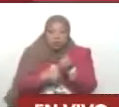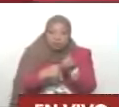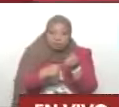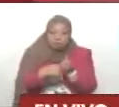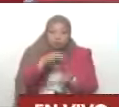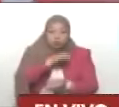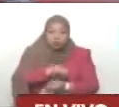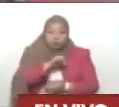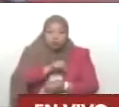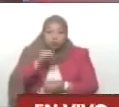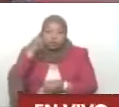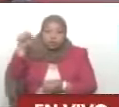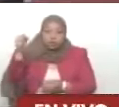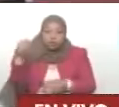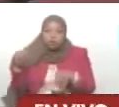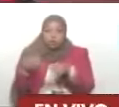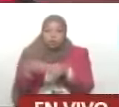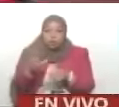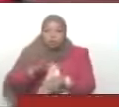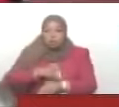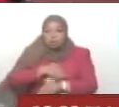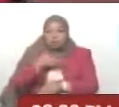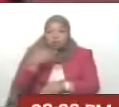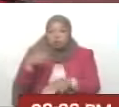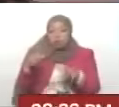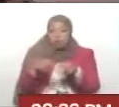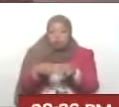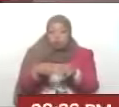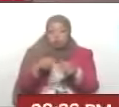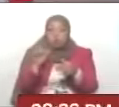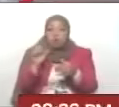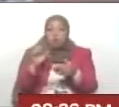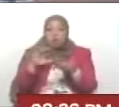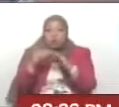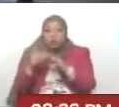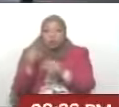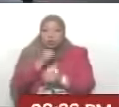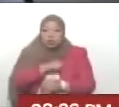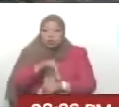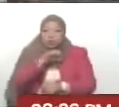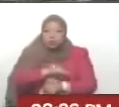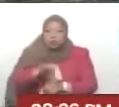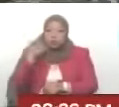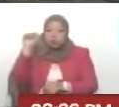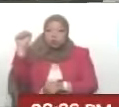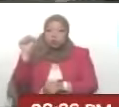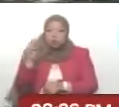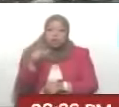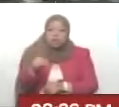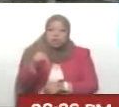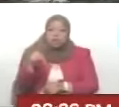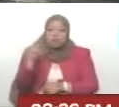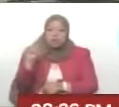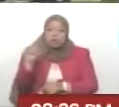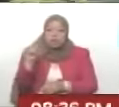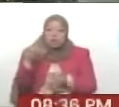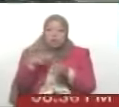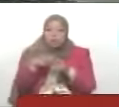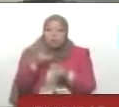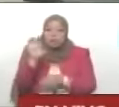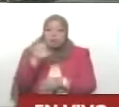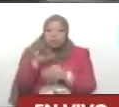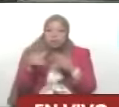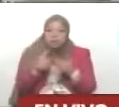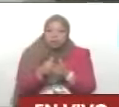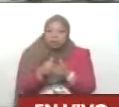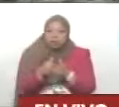MEP. El Partido Comunista de Venezuela. El PPT. La